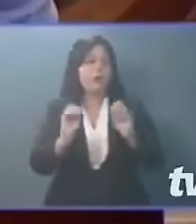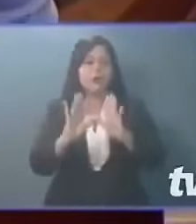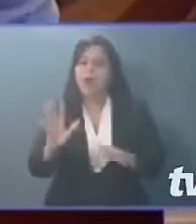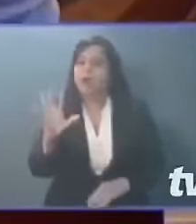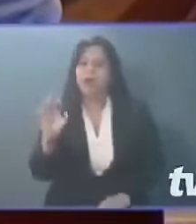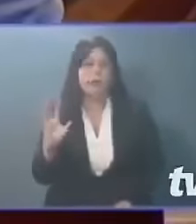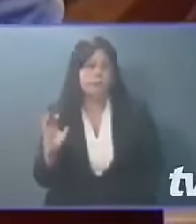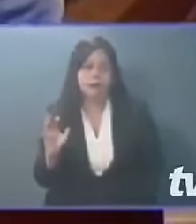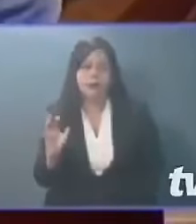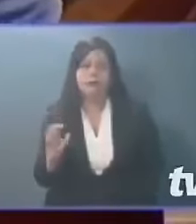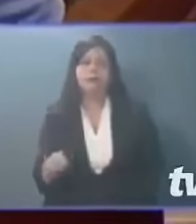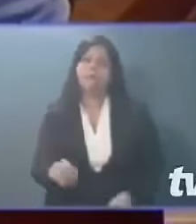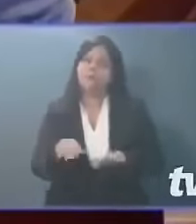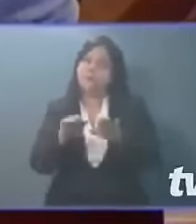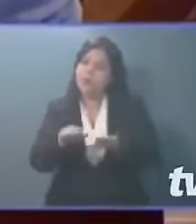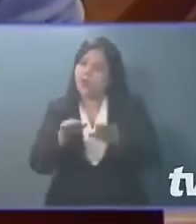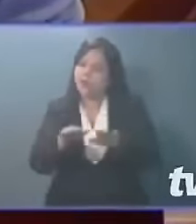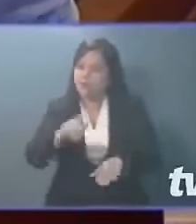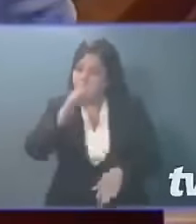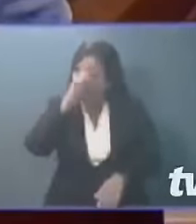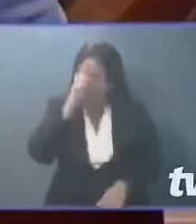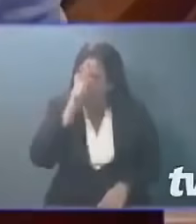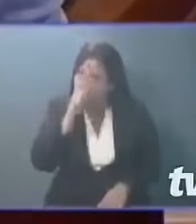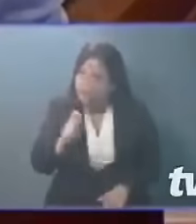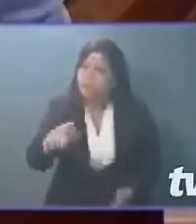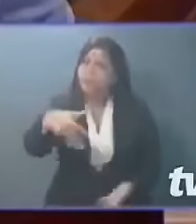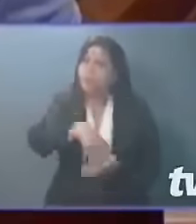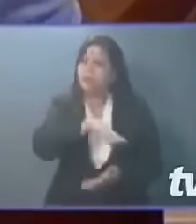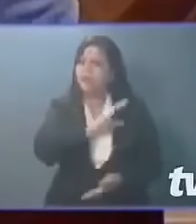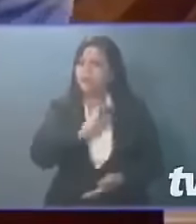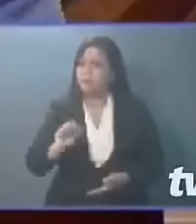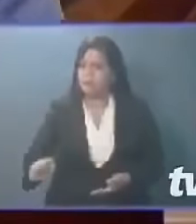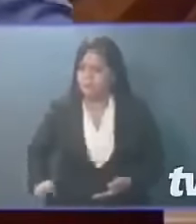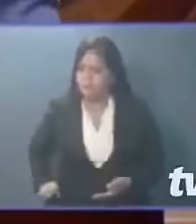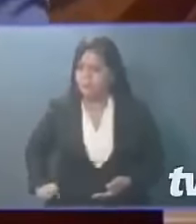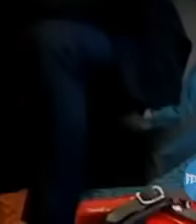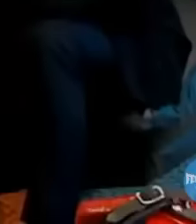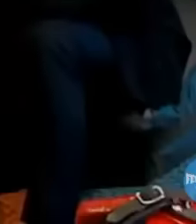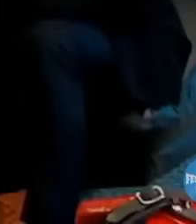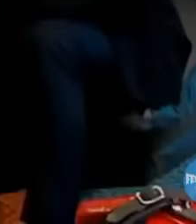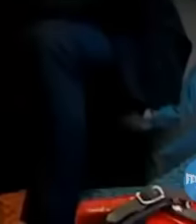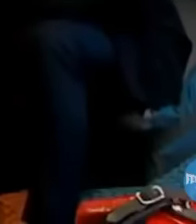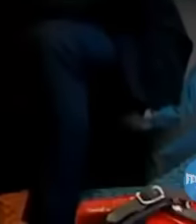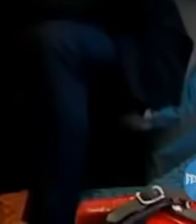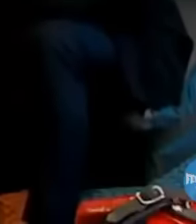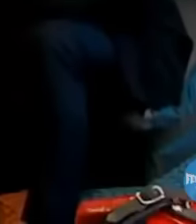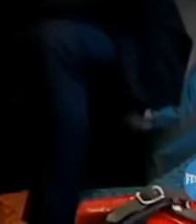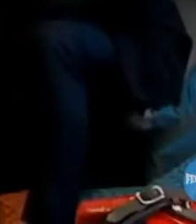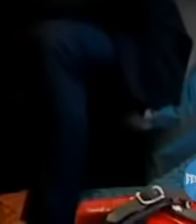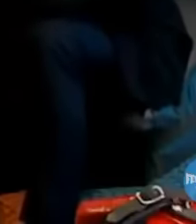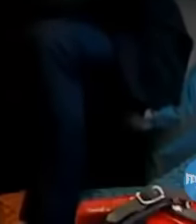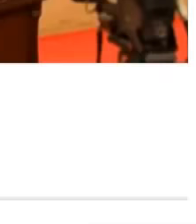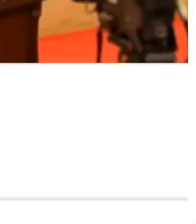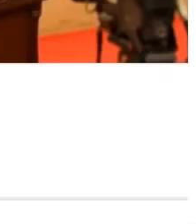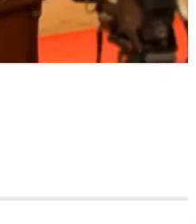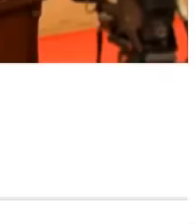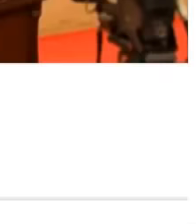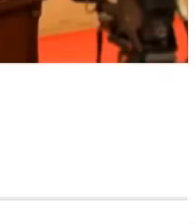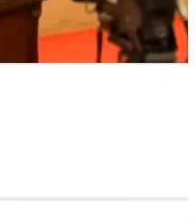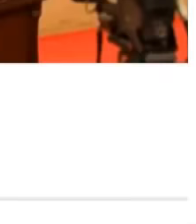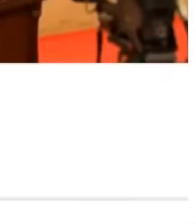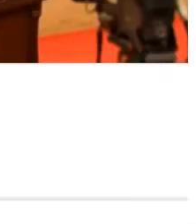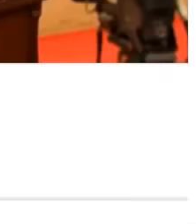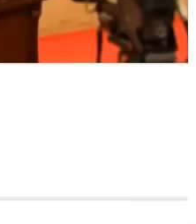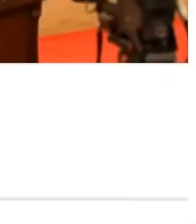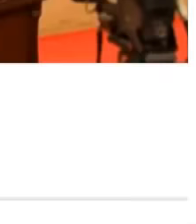Muchas gracias, honorable y querido pueblo salvadoreño. Ese verga es mi ídolo a la verga. Pero como